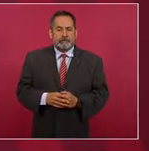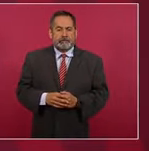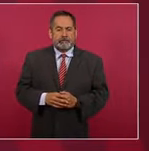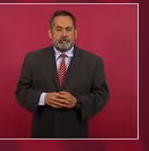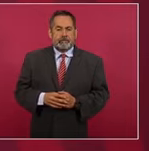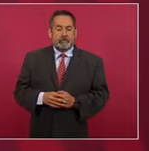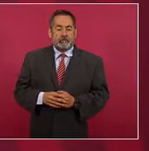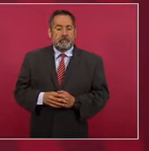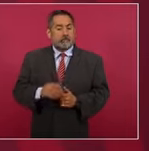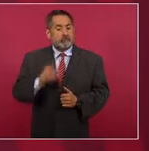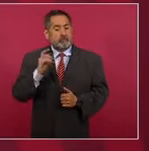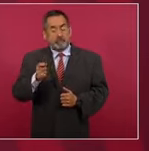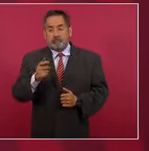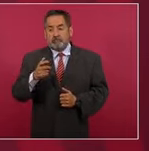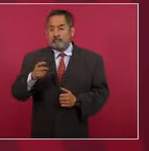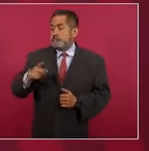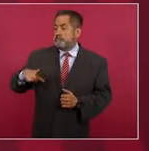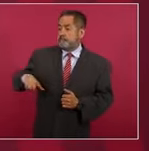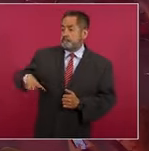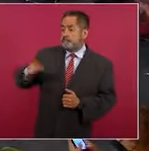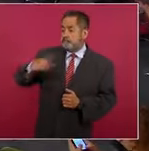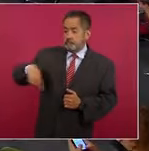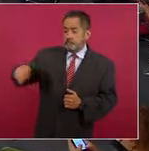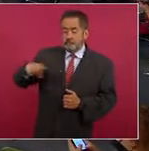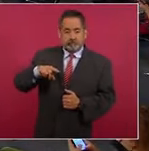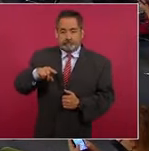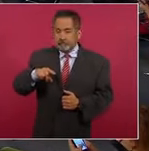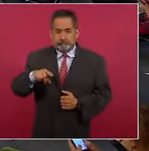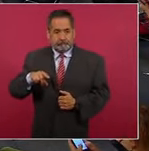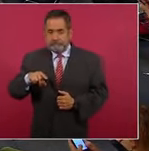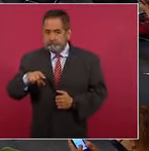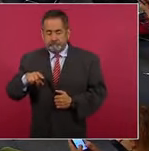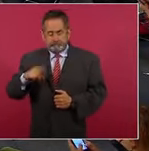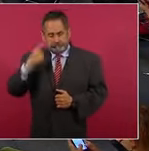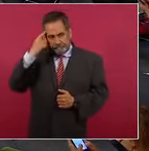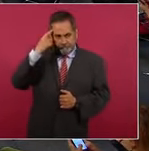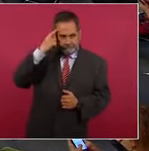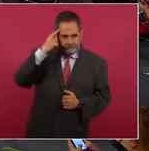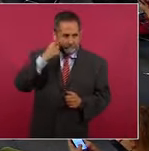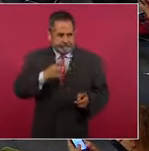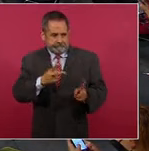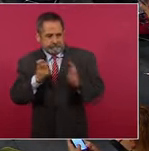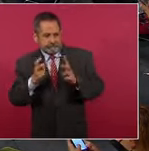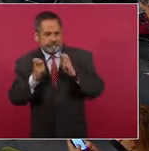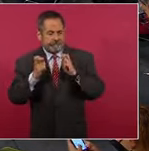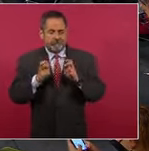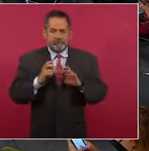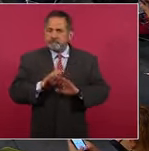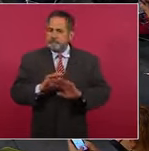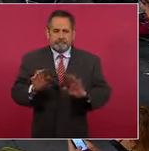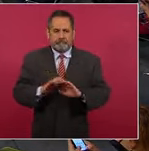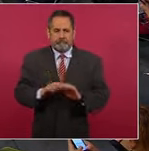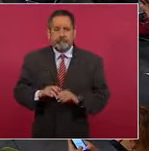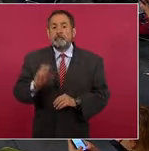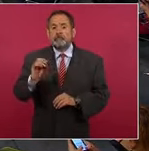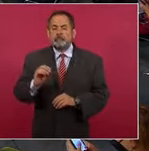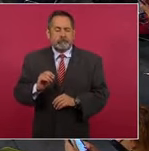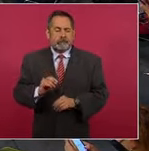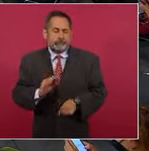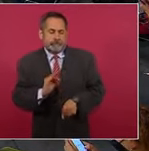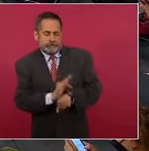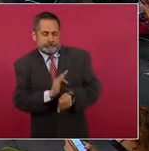Que el gobierno no se dedique a robar o a facilitar